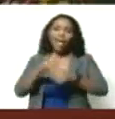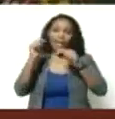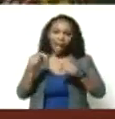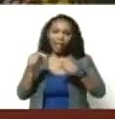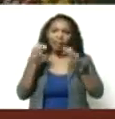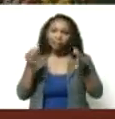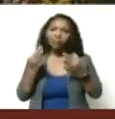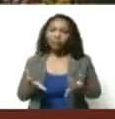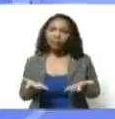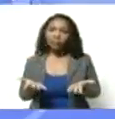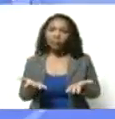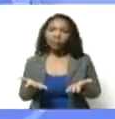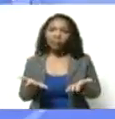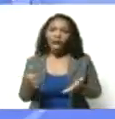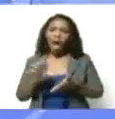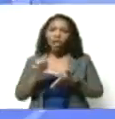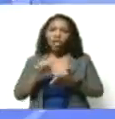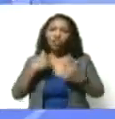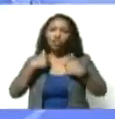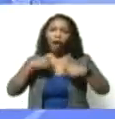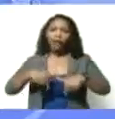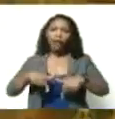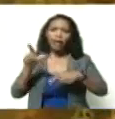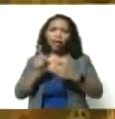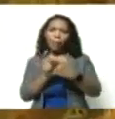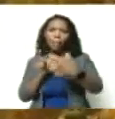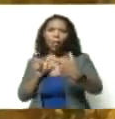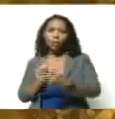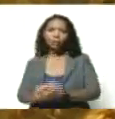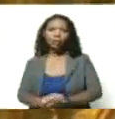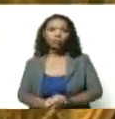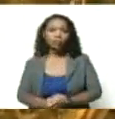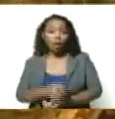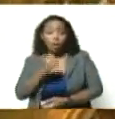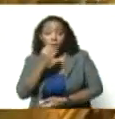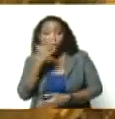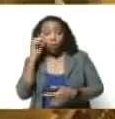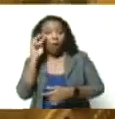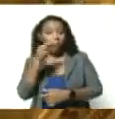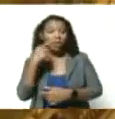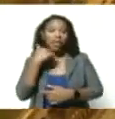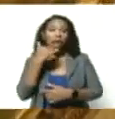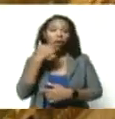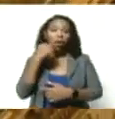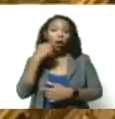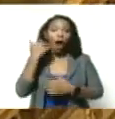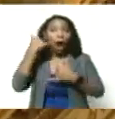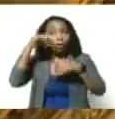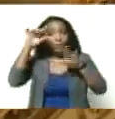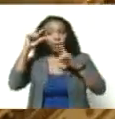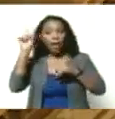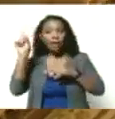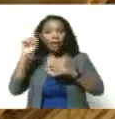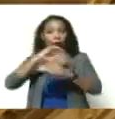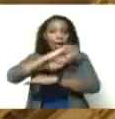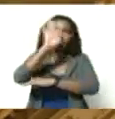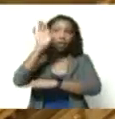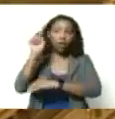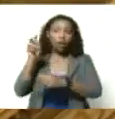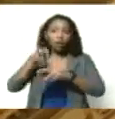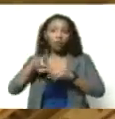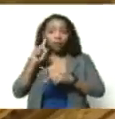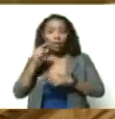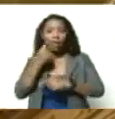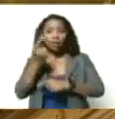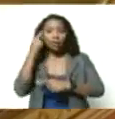justamente, en donde estoy aquí, en esta urna. Bueno, vamos a ver si algún día la vemos, aunque sea en el cielo. Debería